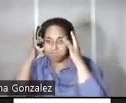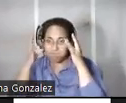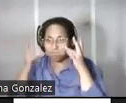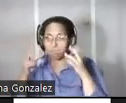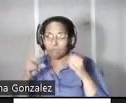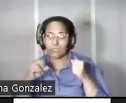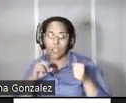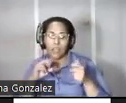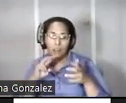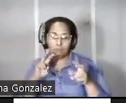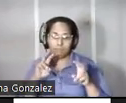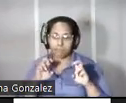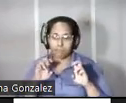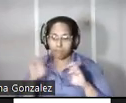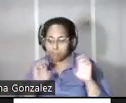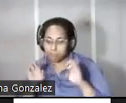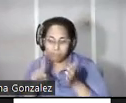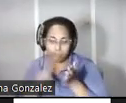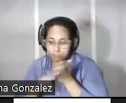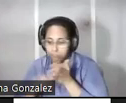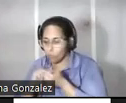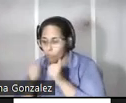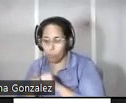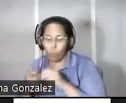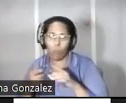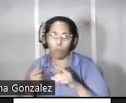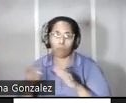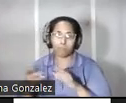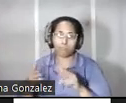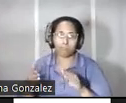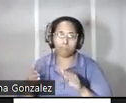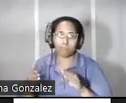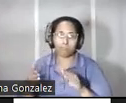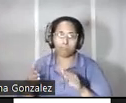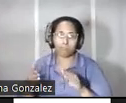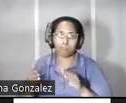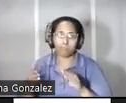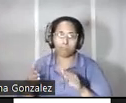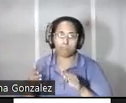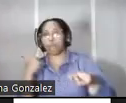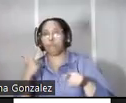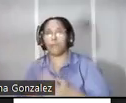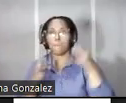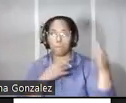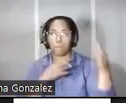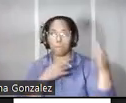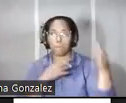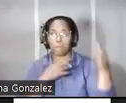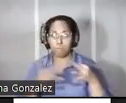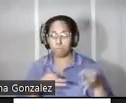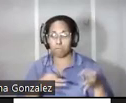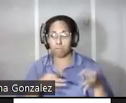Eloísa una razón altruista por parte de la madre como una de las